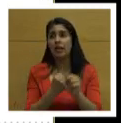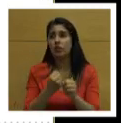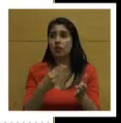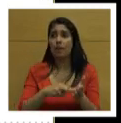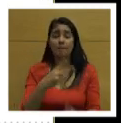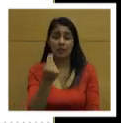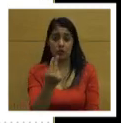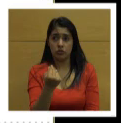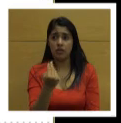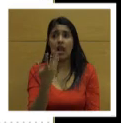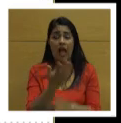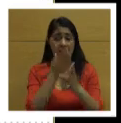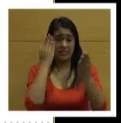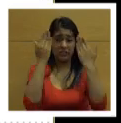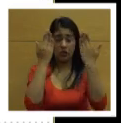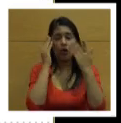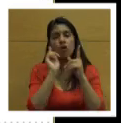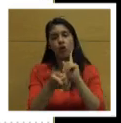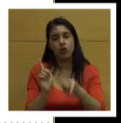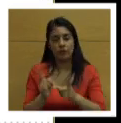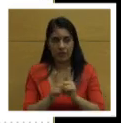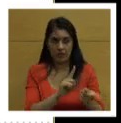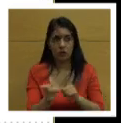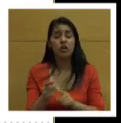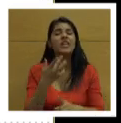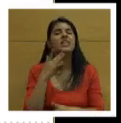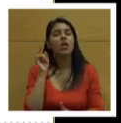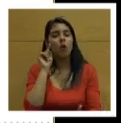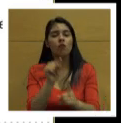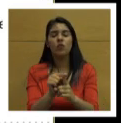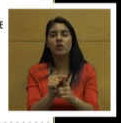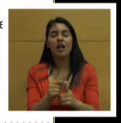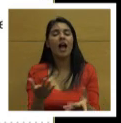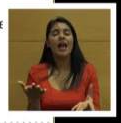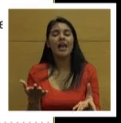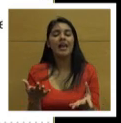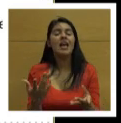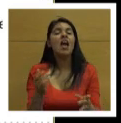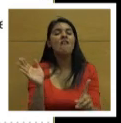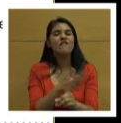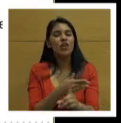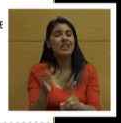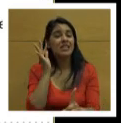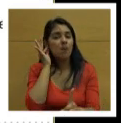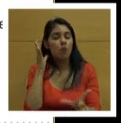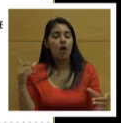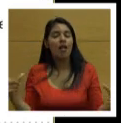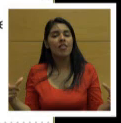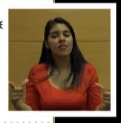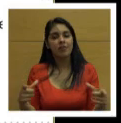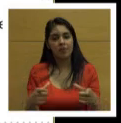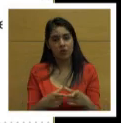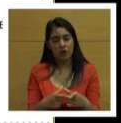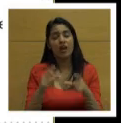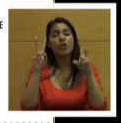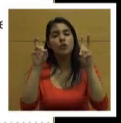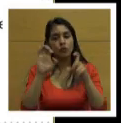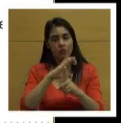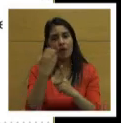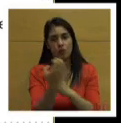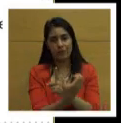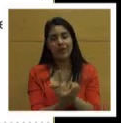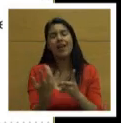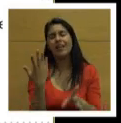coordinadora, ¿cierto? Y de alguna manera busca disminuir los niveles de violencia a las mujeres. ¿ya? Y todo el tema cultural, que todavía hay